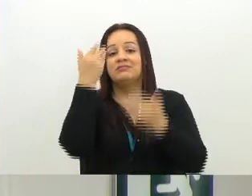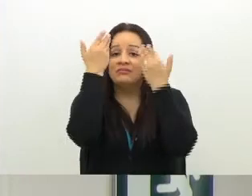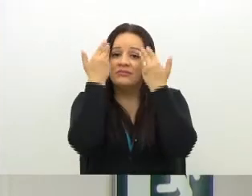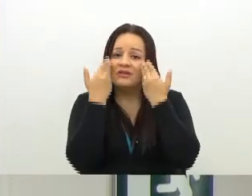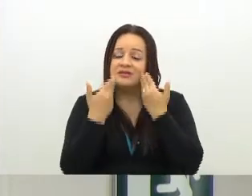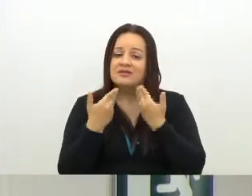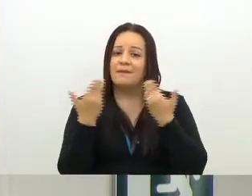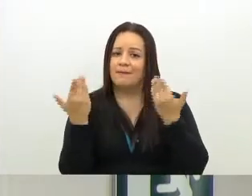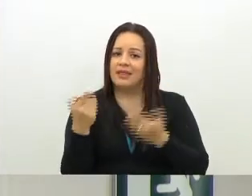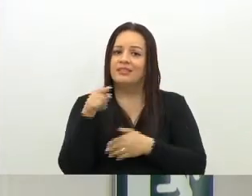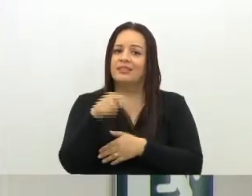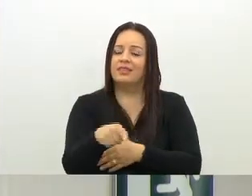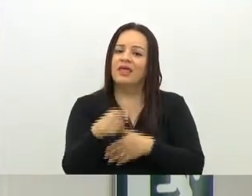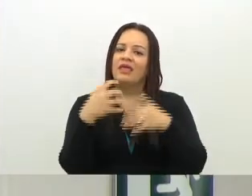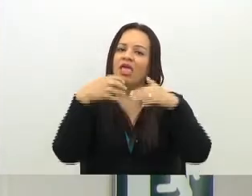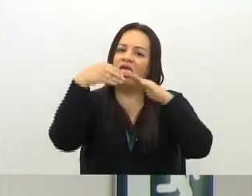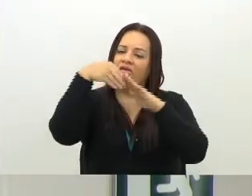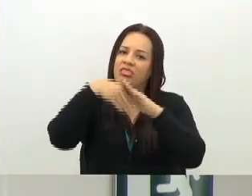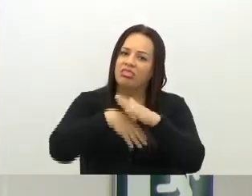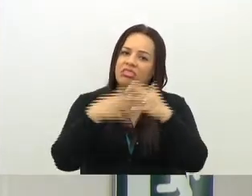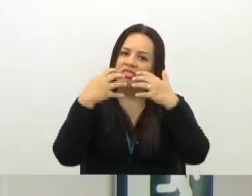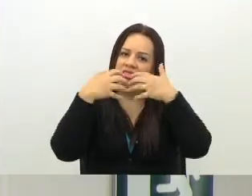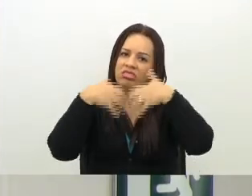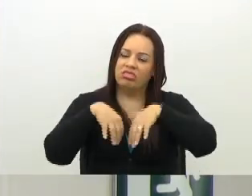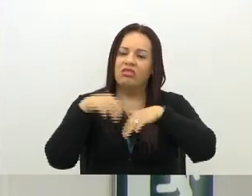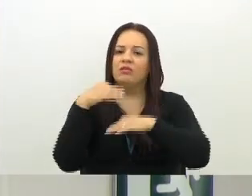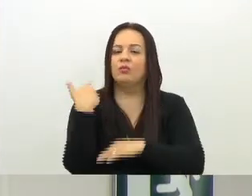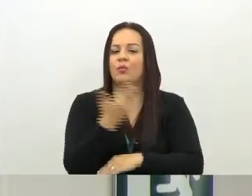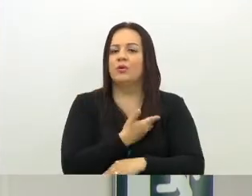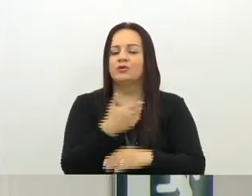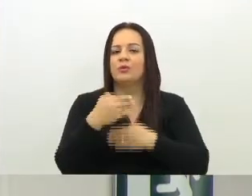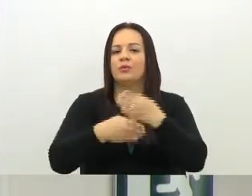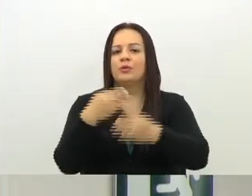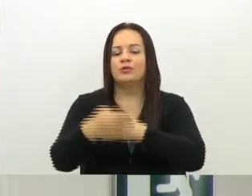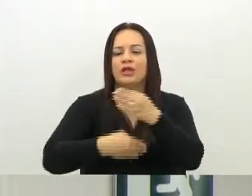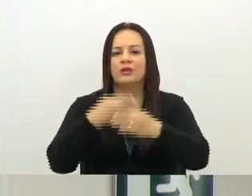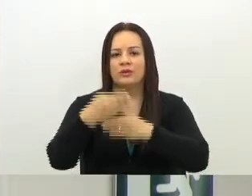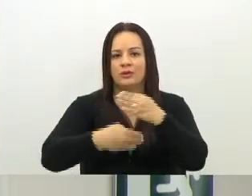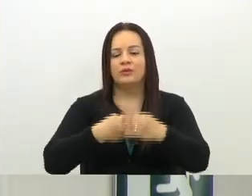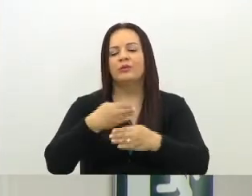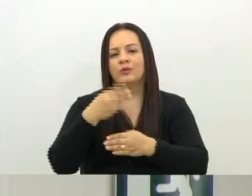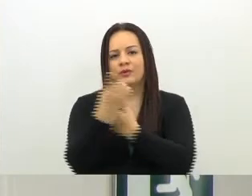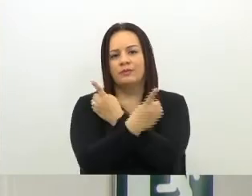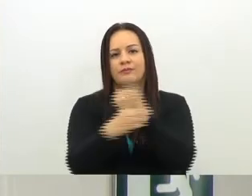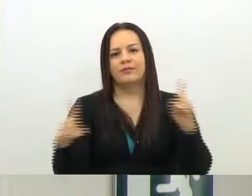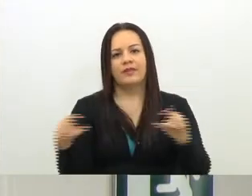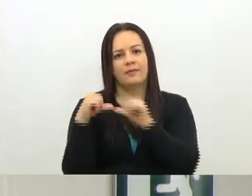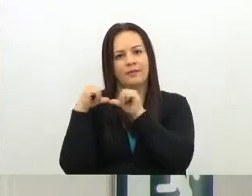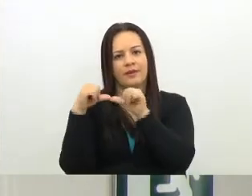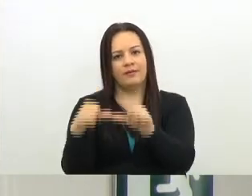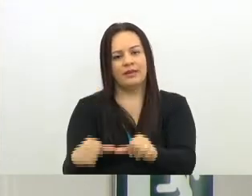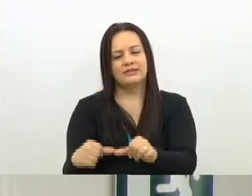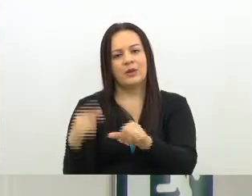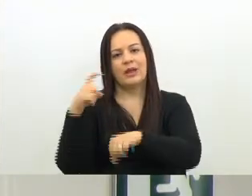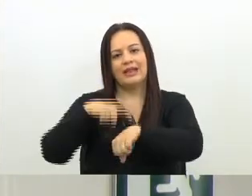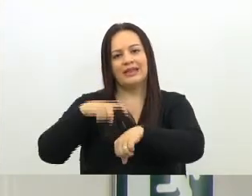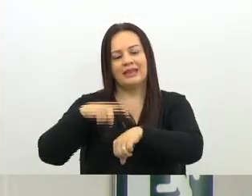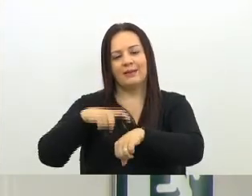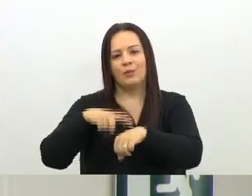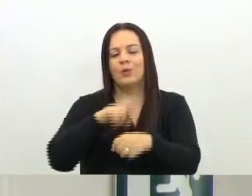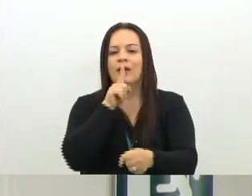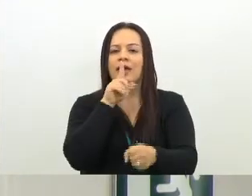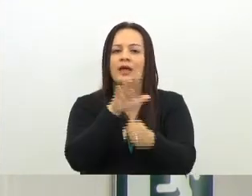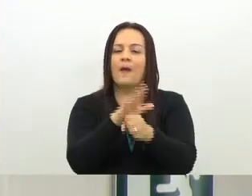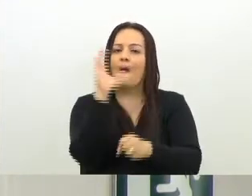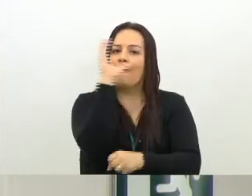tristemente, en el resquebrajamiento de nuestros procesos democráticos que han prevalecido en el tiempo y que garantizaron